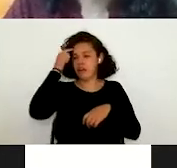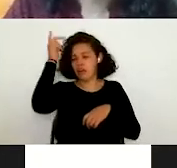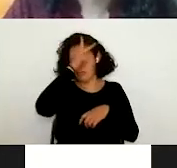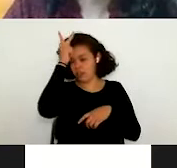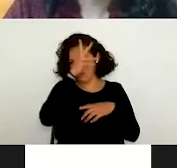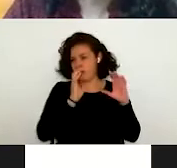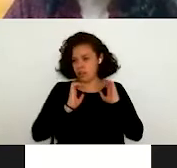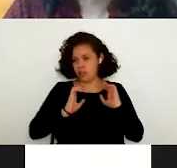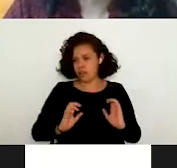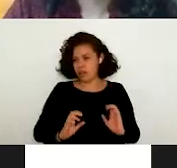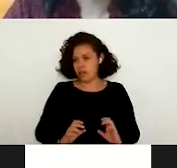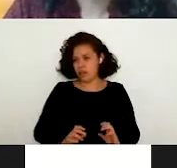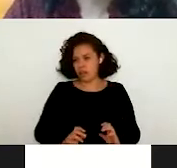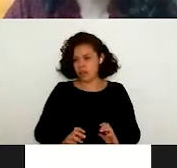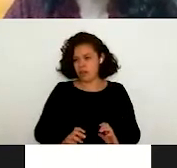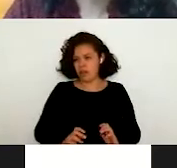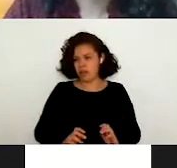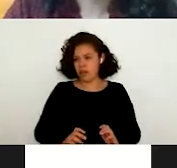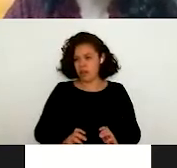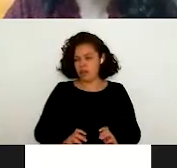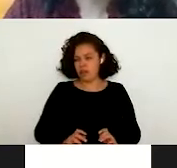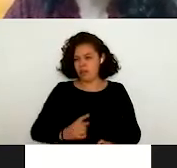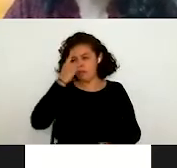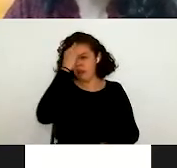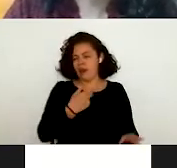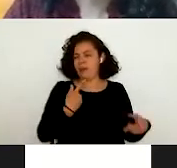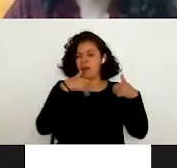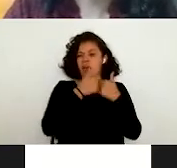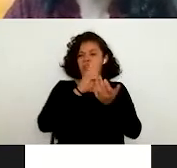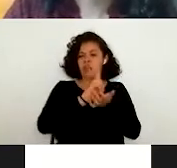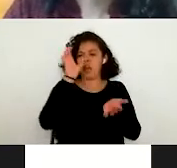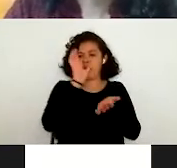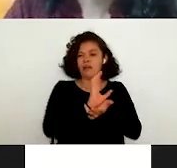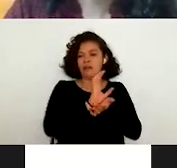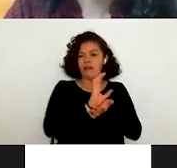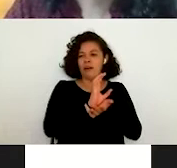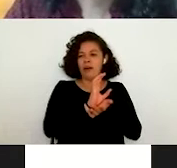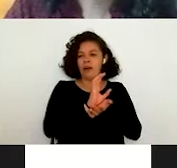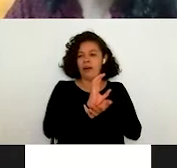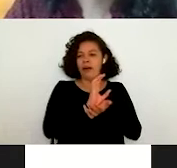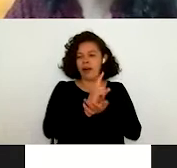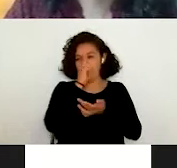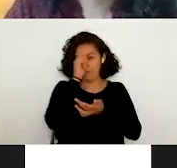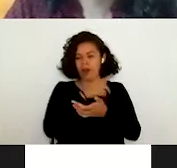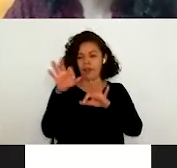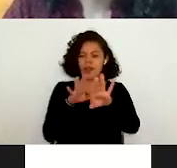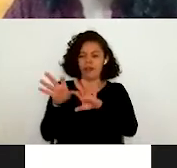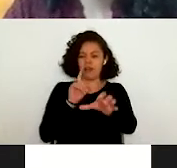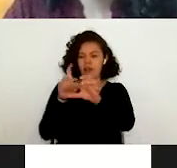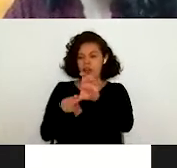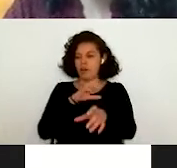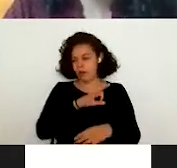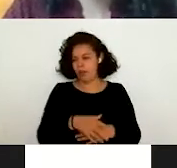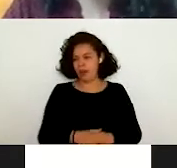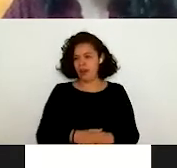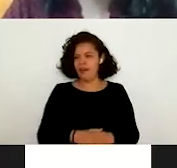psicomotrices de personas con discapacidad con la finalidad de incorporarlas en un empleo. Entonces,